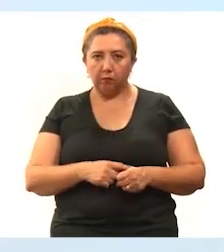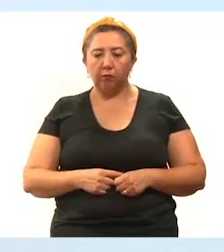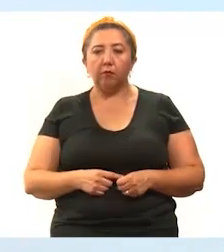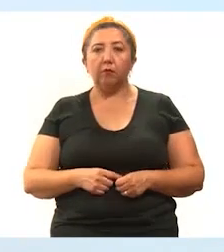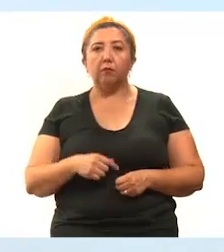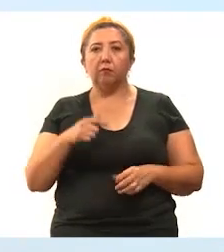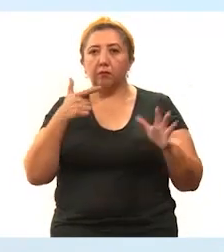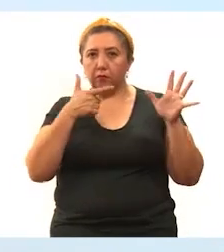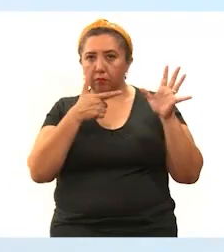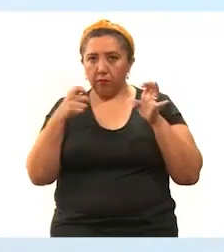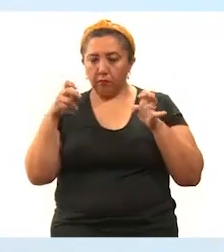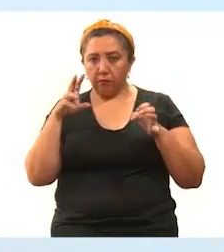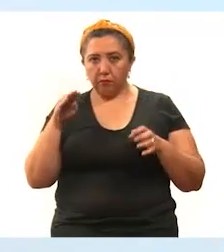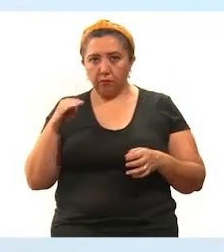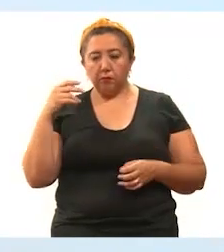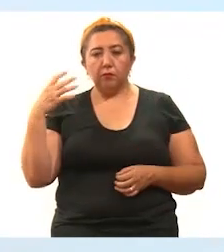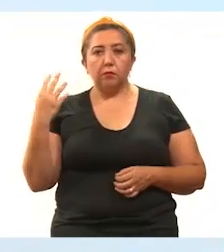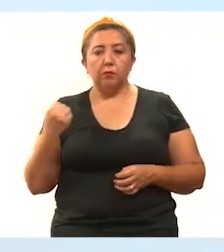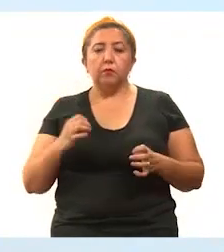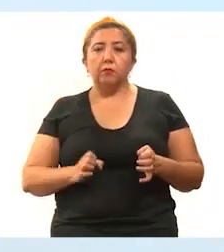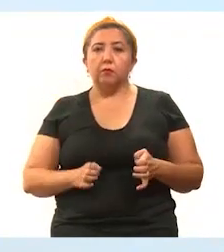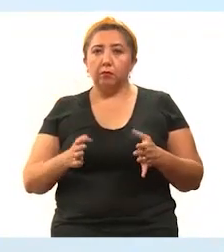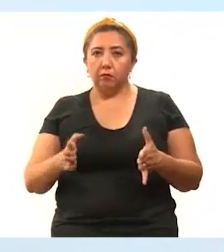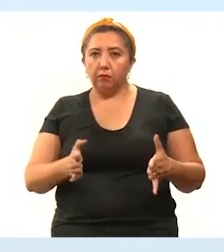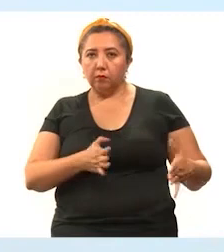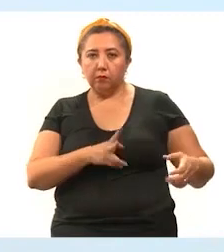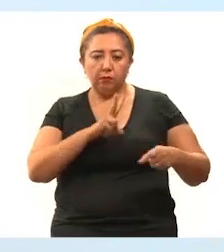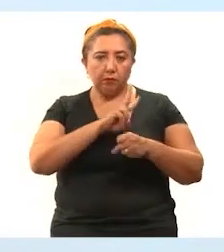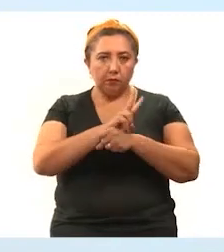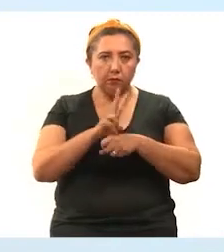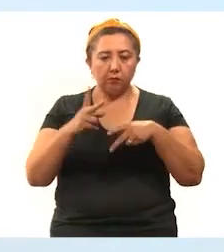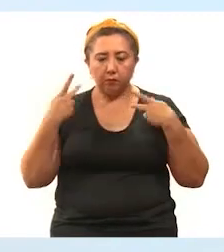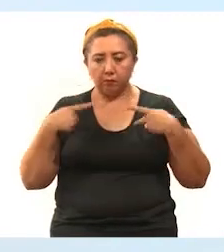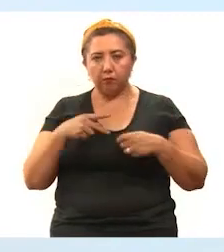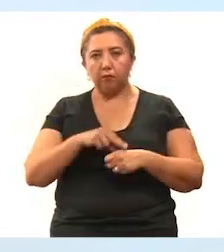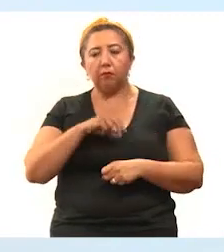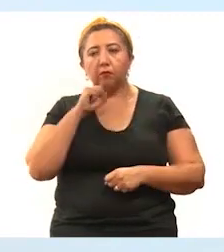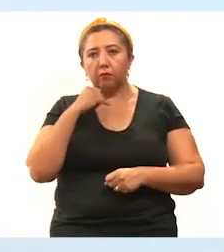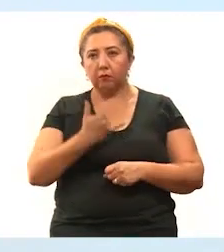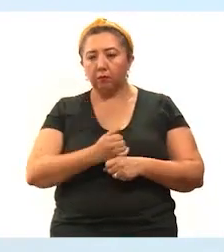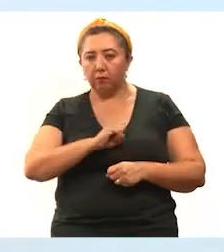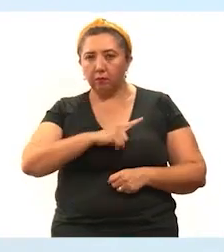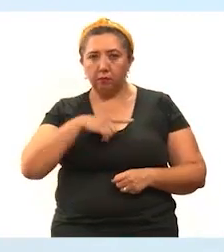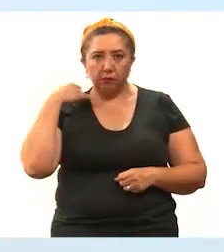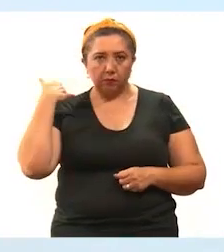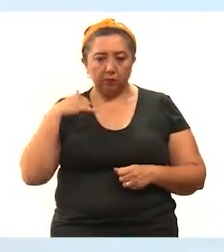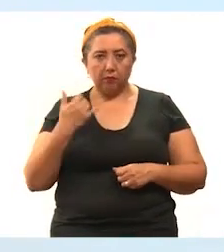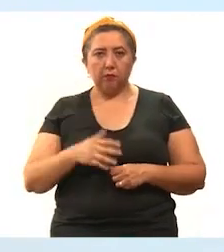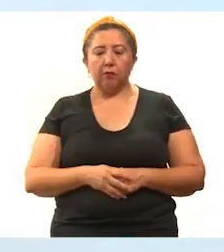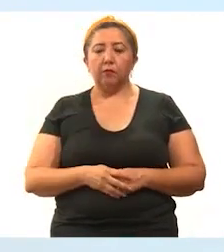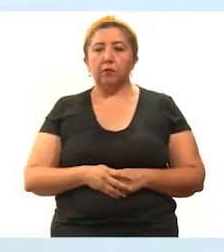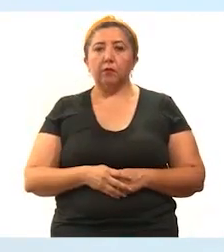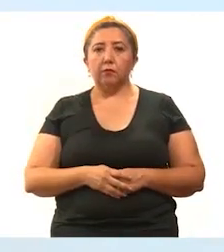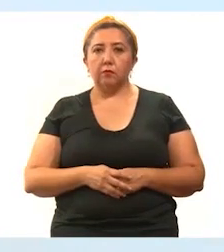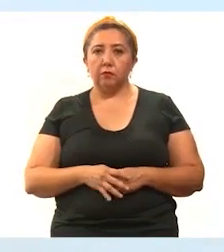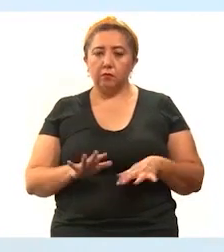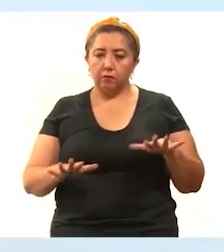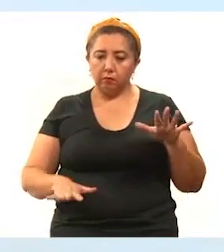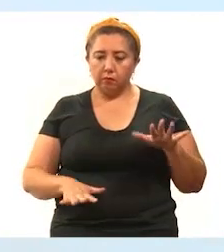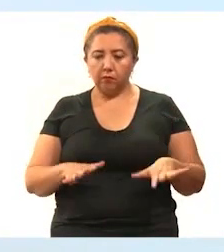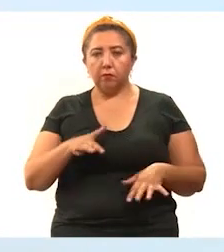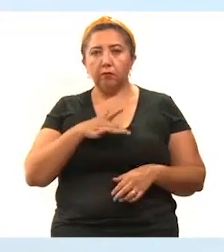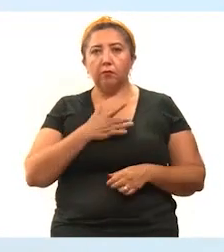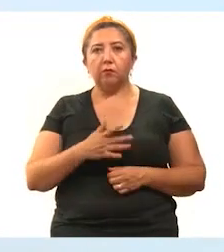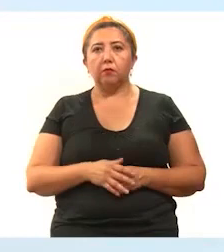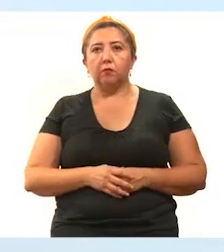activos, 789 están estables, aislados, monitoreados por personal médico de los servicios de salud de Yucatán.